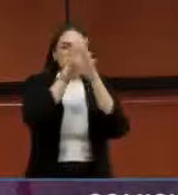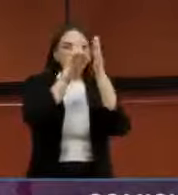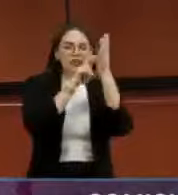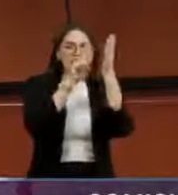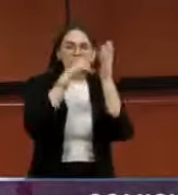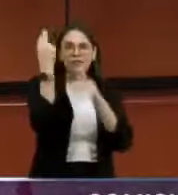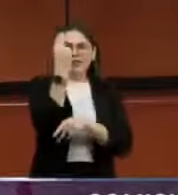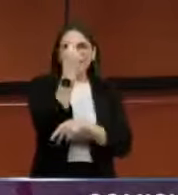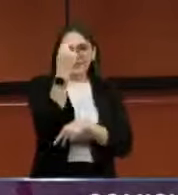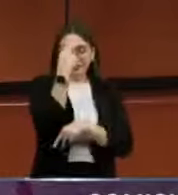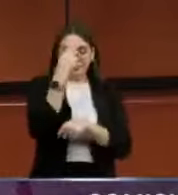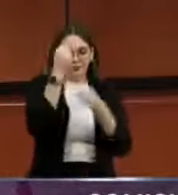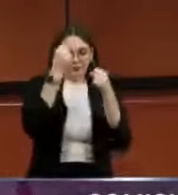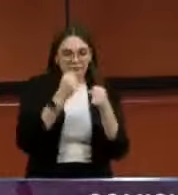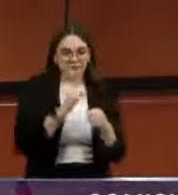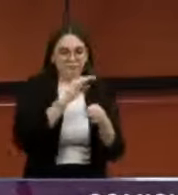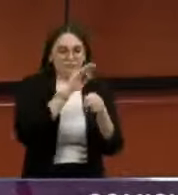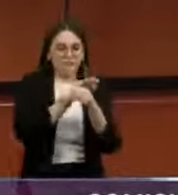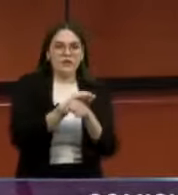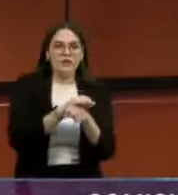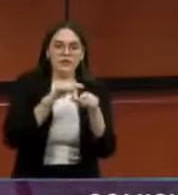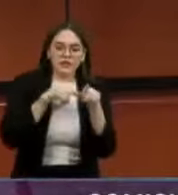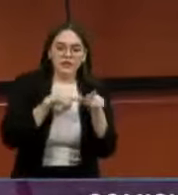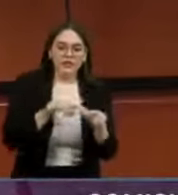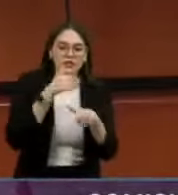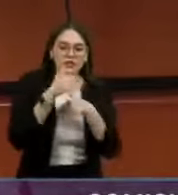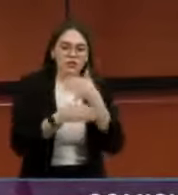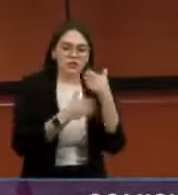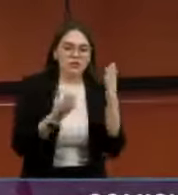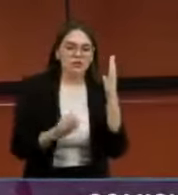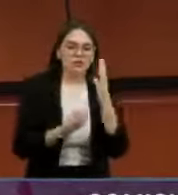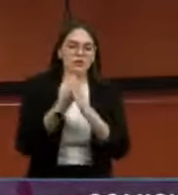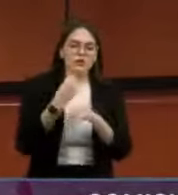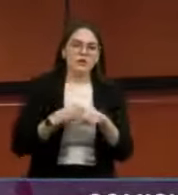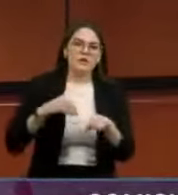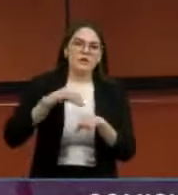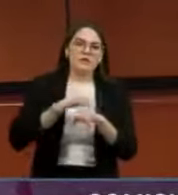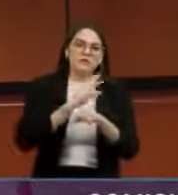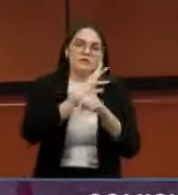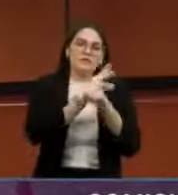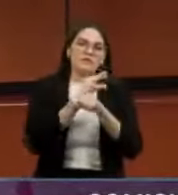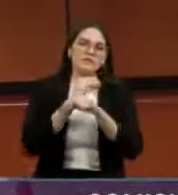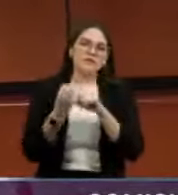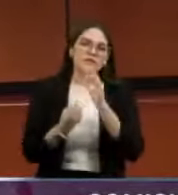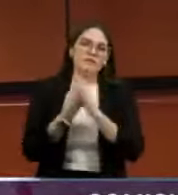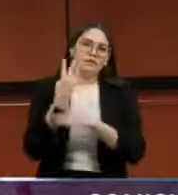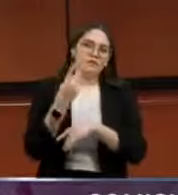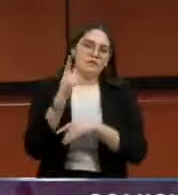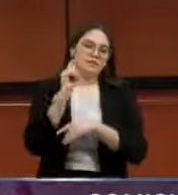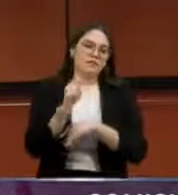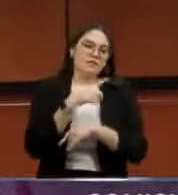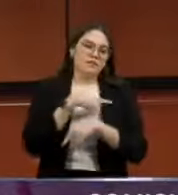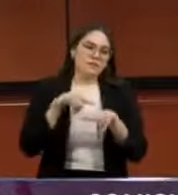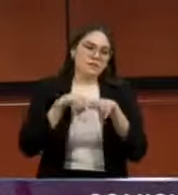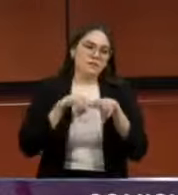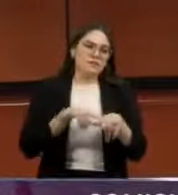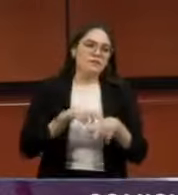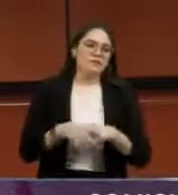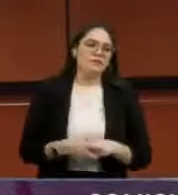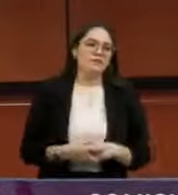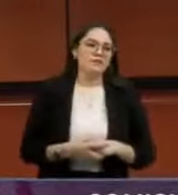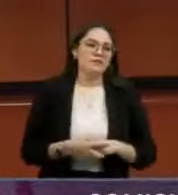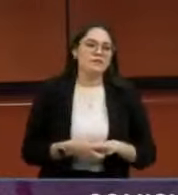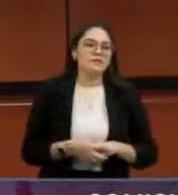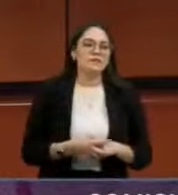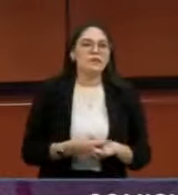para sentar las bases y continuar con el segundo piso de la cuarta transformación. con el